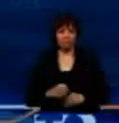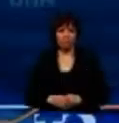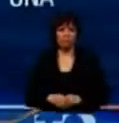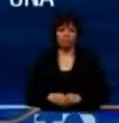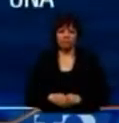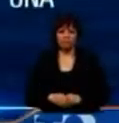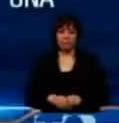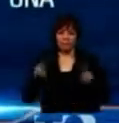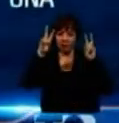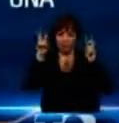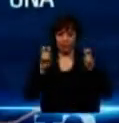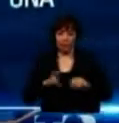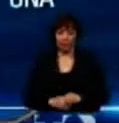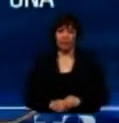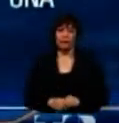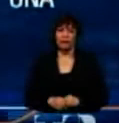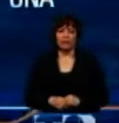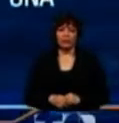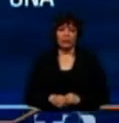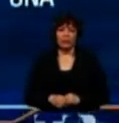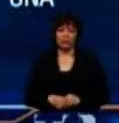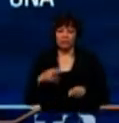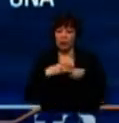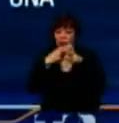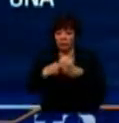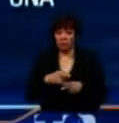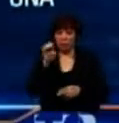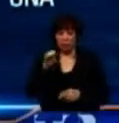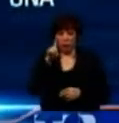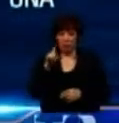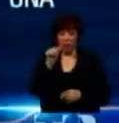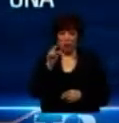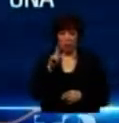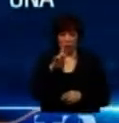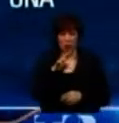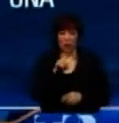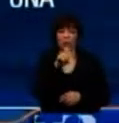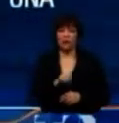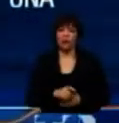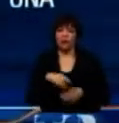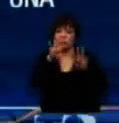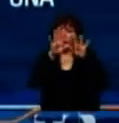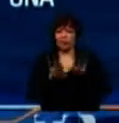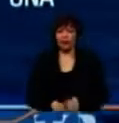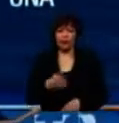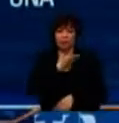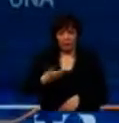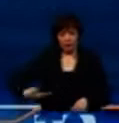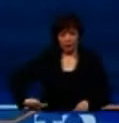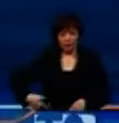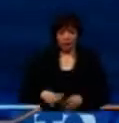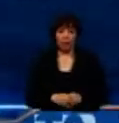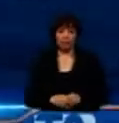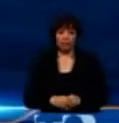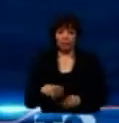respecto a la designación del señor eduardo jurado como secretario general de la presidencia debo dejar claro que es una designación